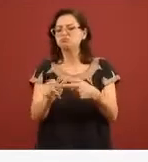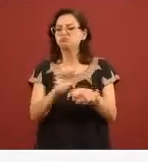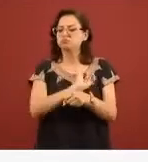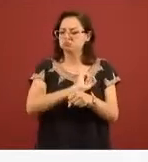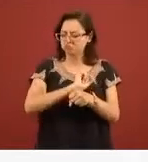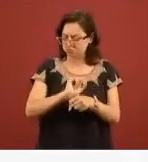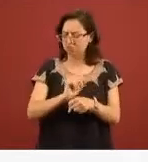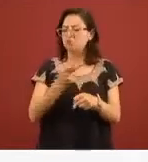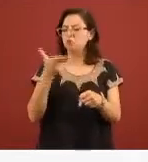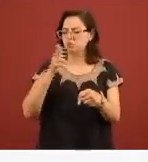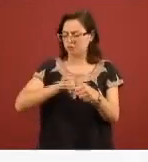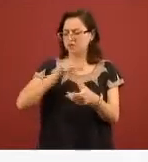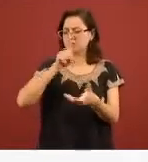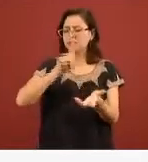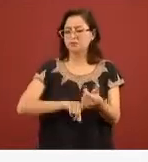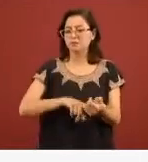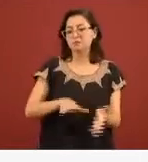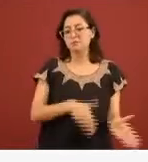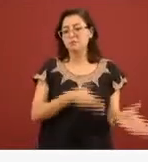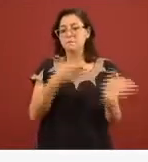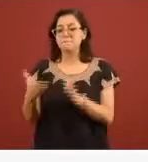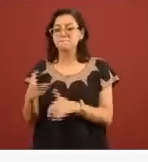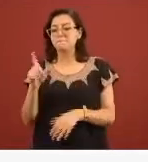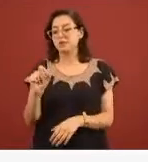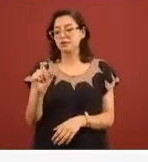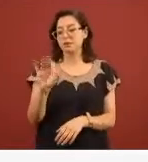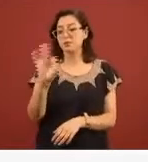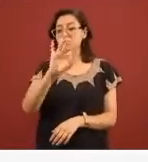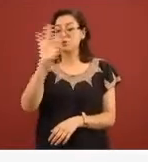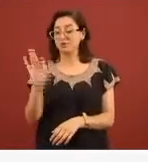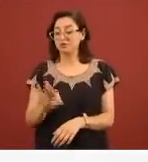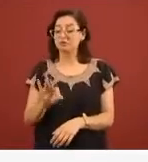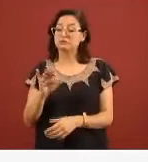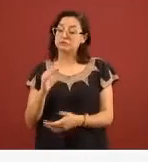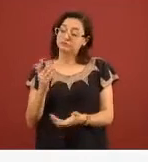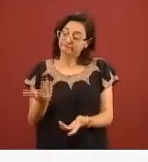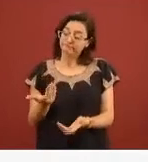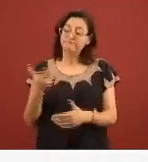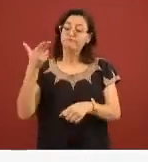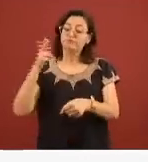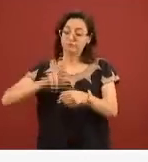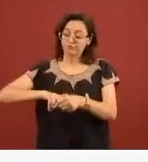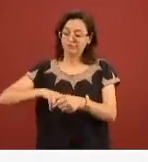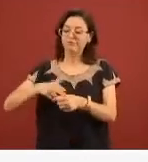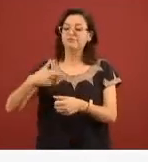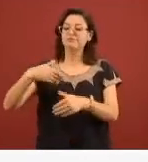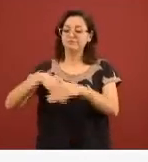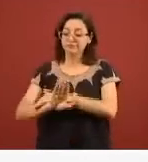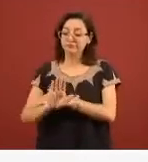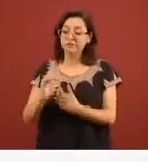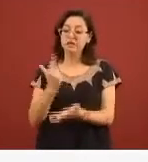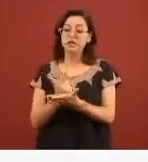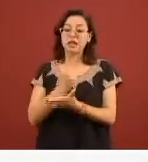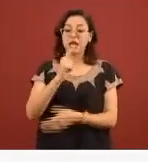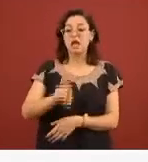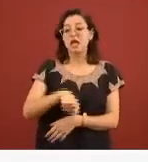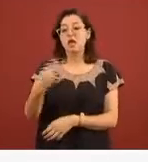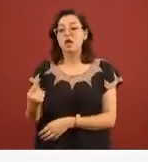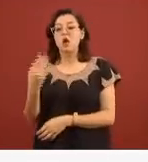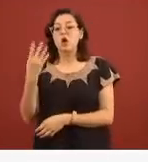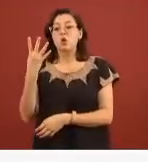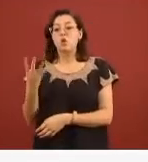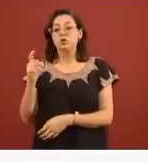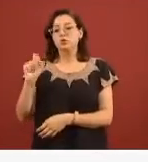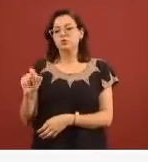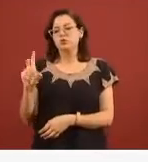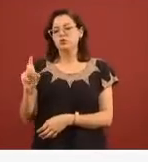favorable. Sin embargo, también un 20% han evolucionado de manera grave y un casi